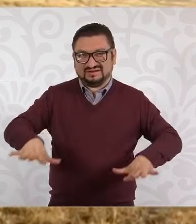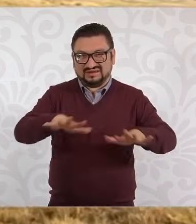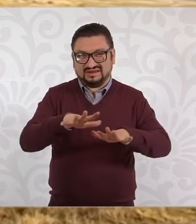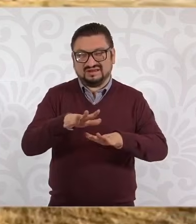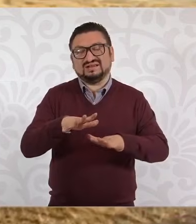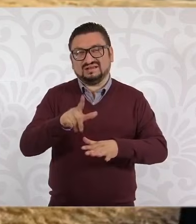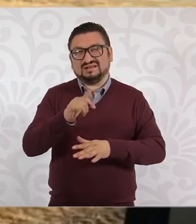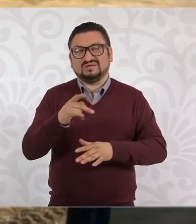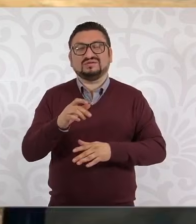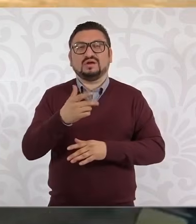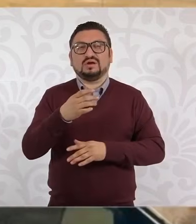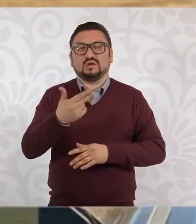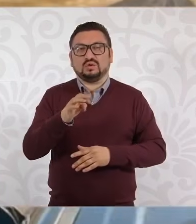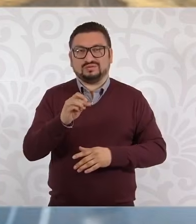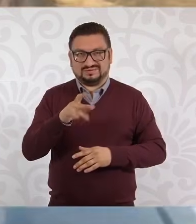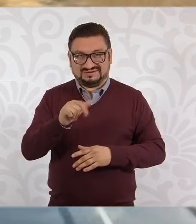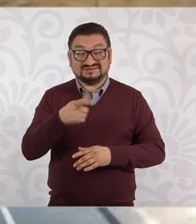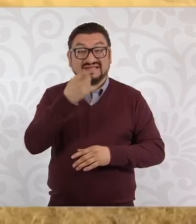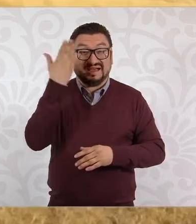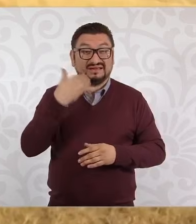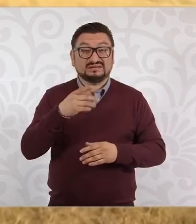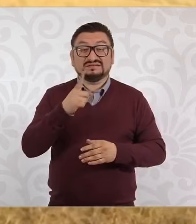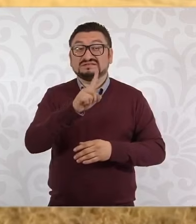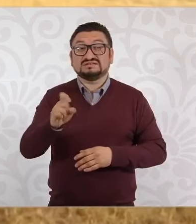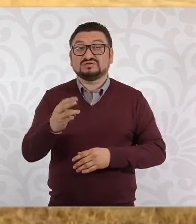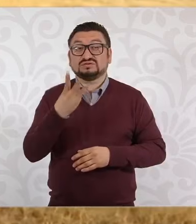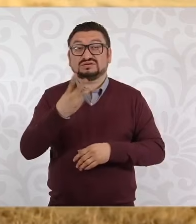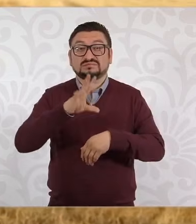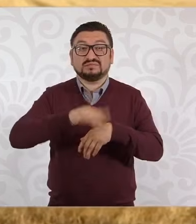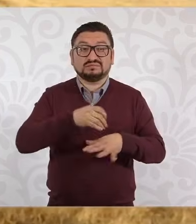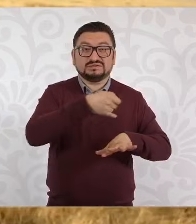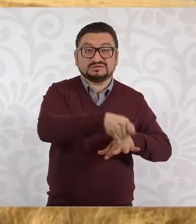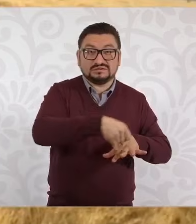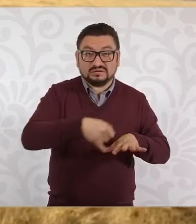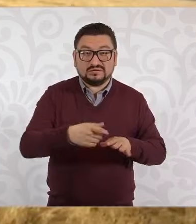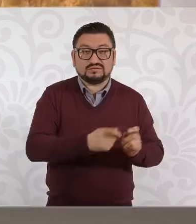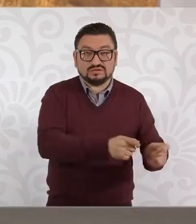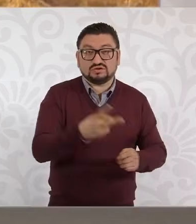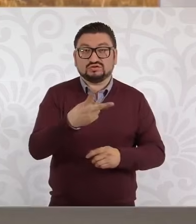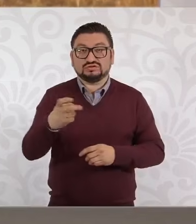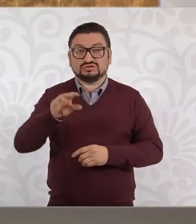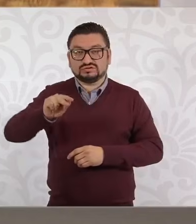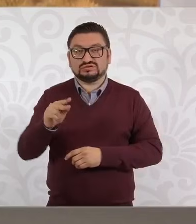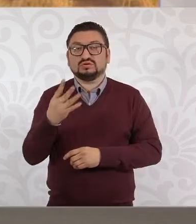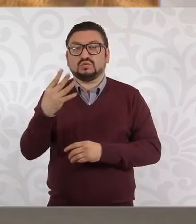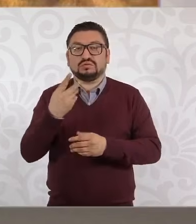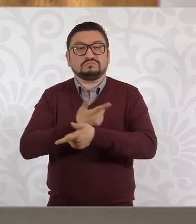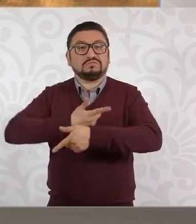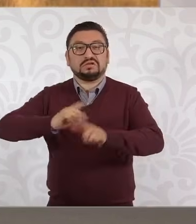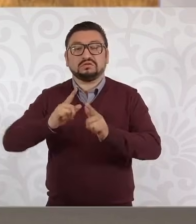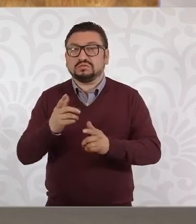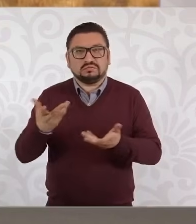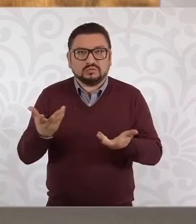Hormigas, se otorgaron 103 concesiones agrícolas y 284 constancias de libre alumbramiento que